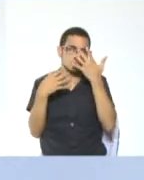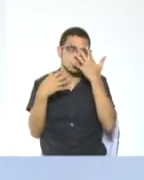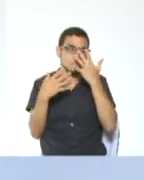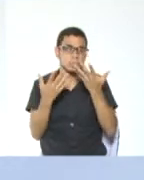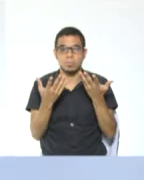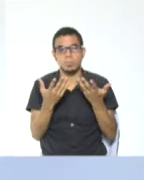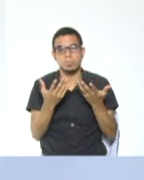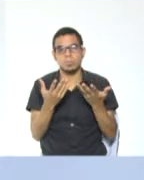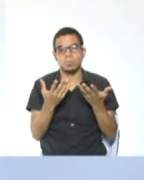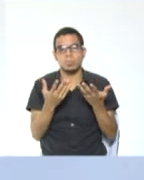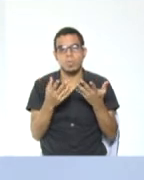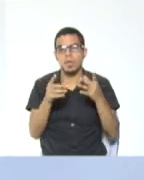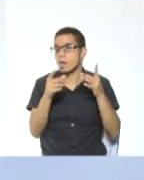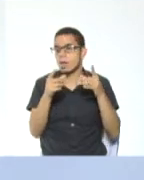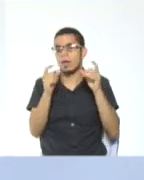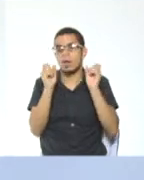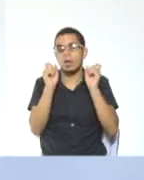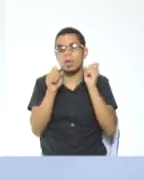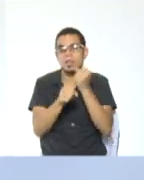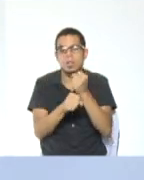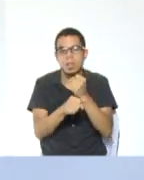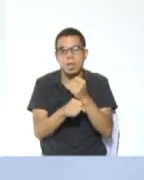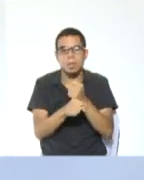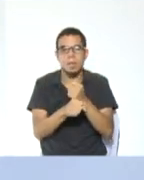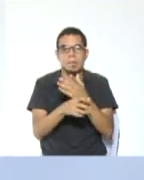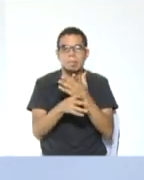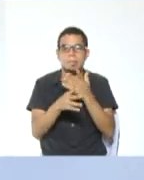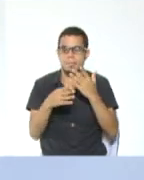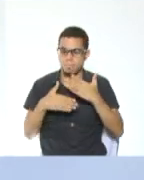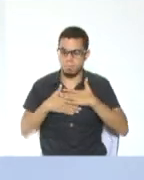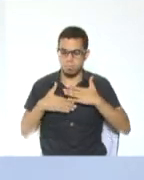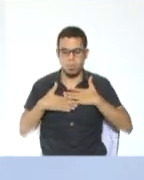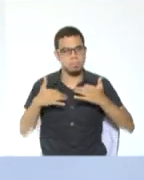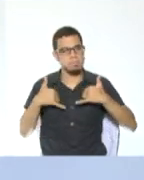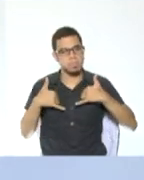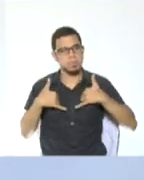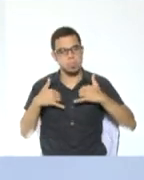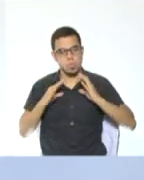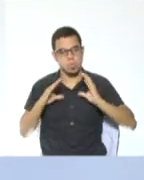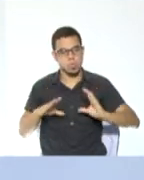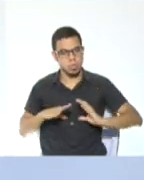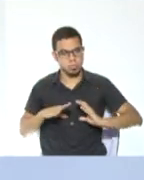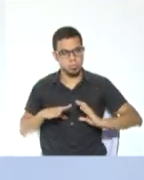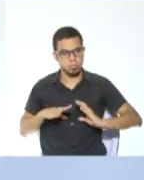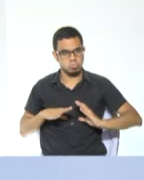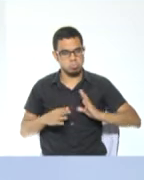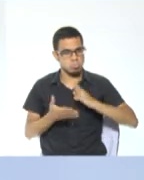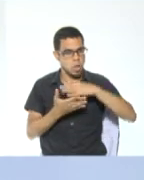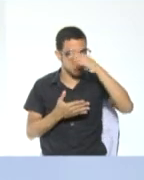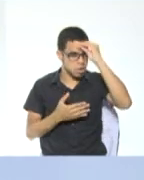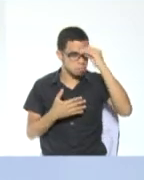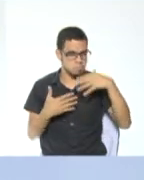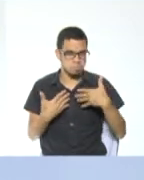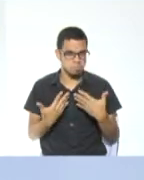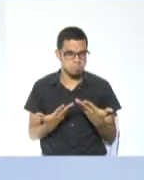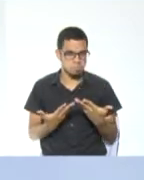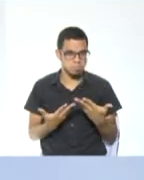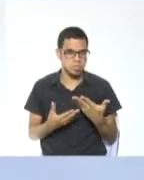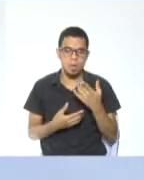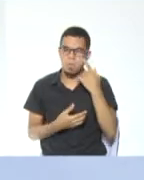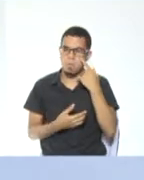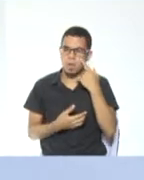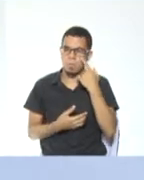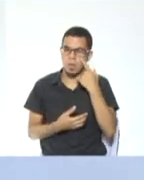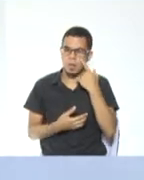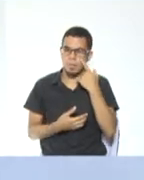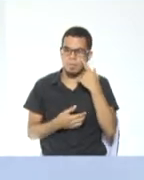trabajarles el conocimiento a partir de su propio cuerpo. En base a ello, los voy a invitar a que visualicemos